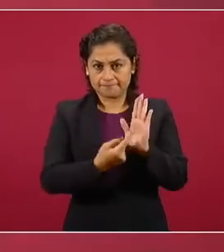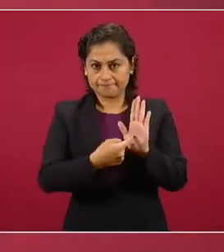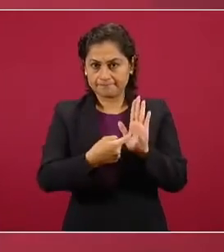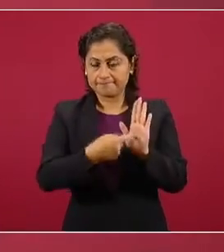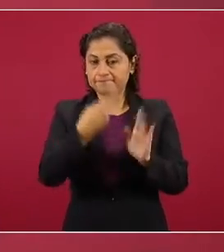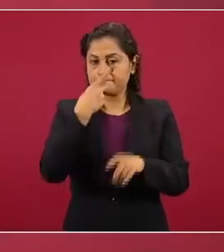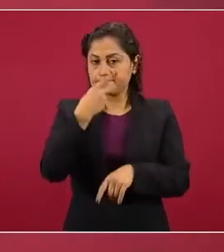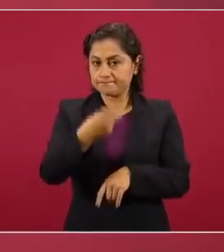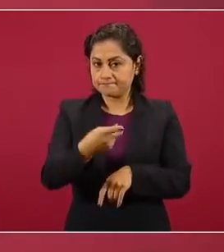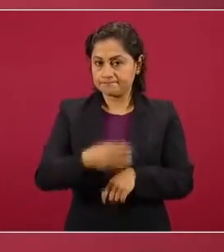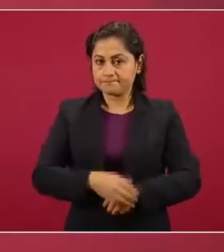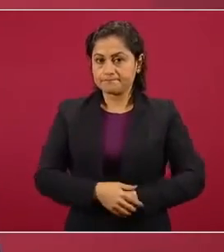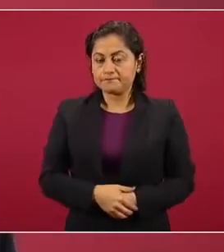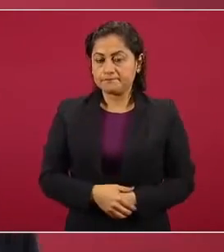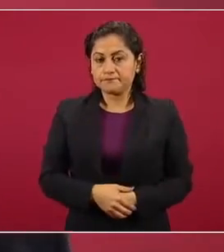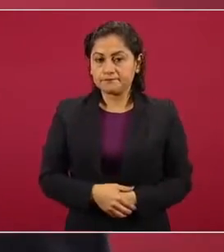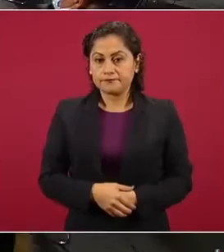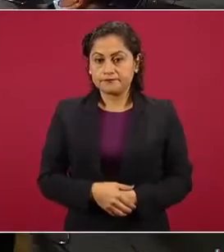haber